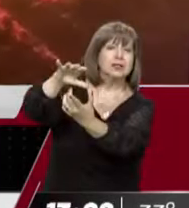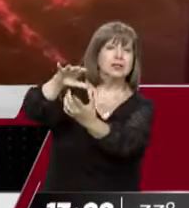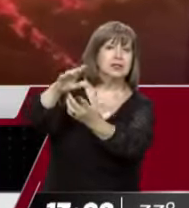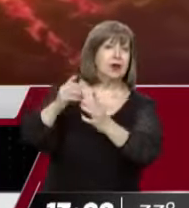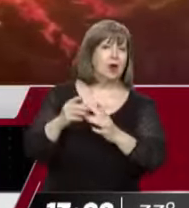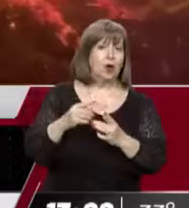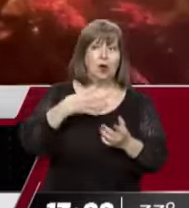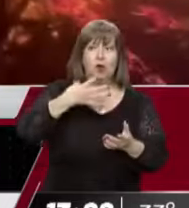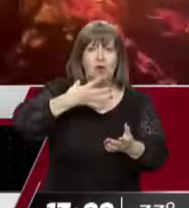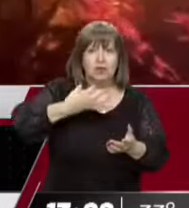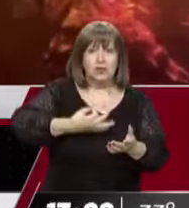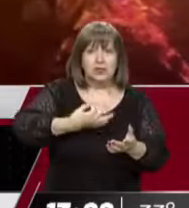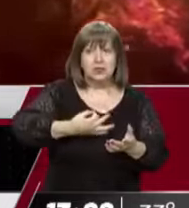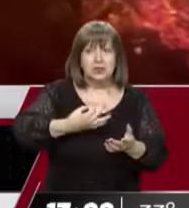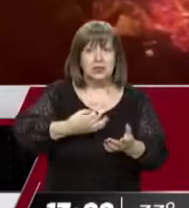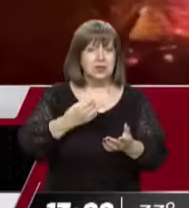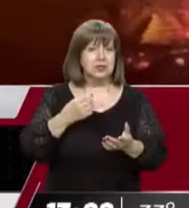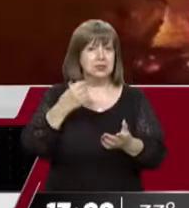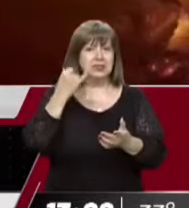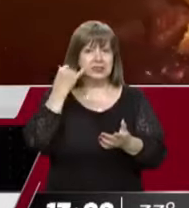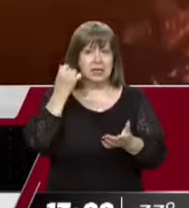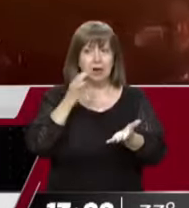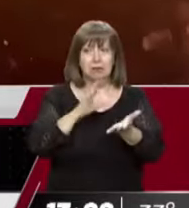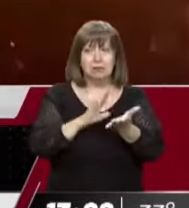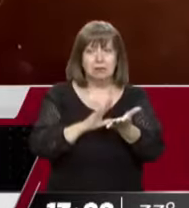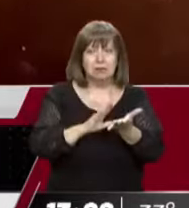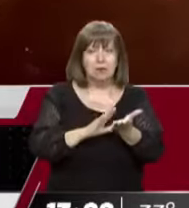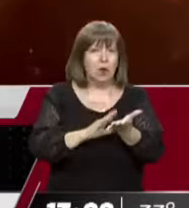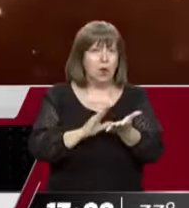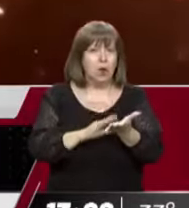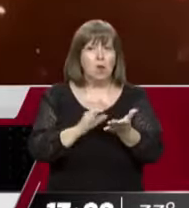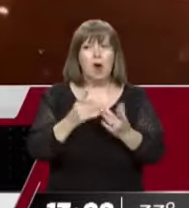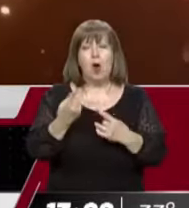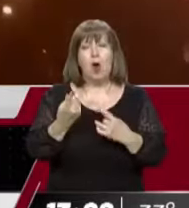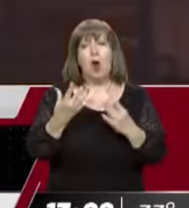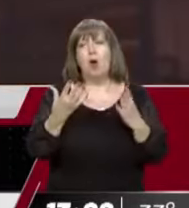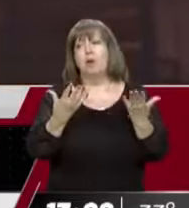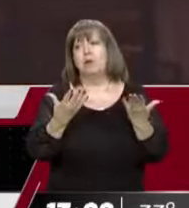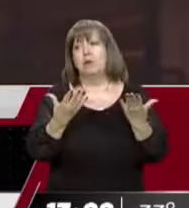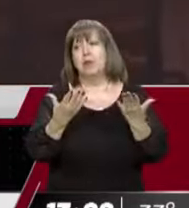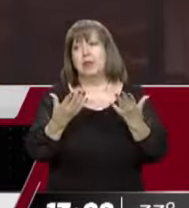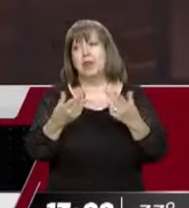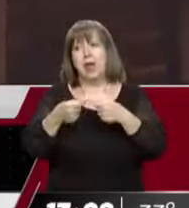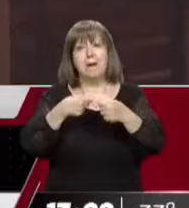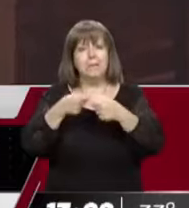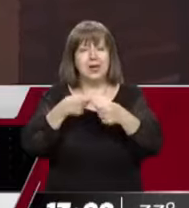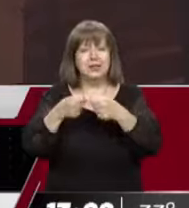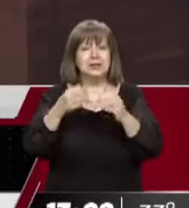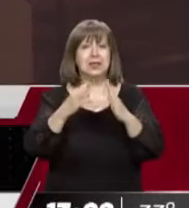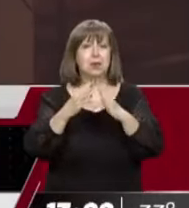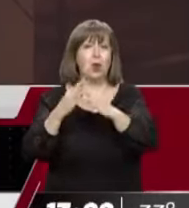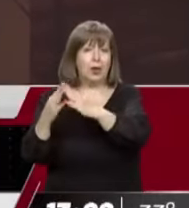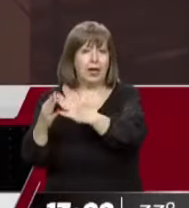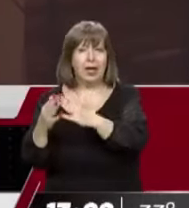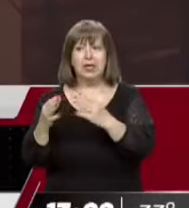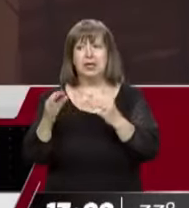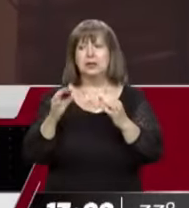con esto con los emprendimientos inmobiliarios y, bueno, y a partir de eso que se desató el